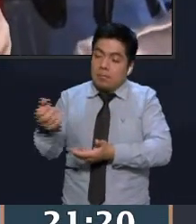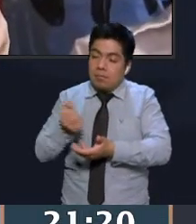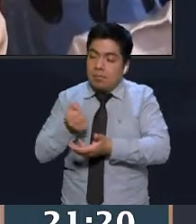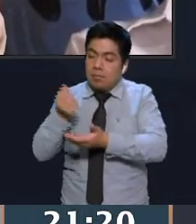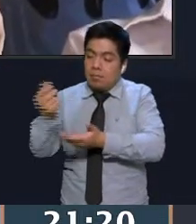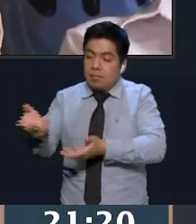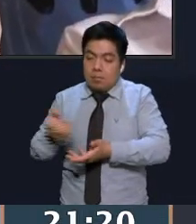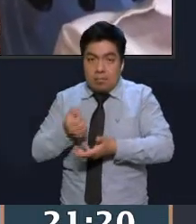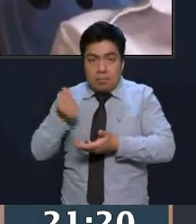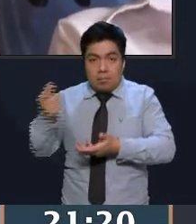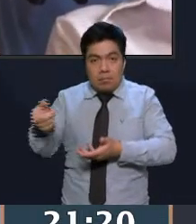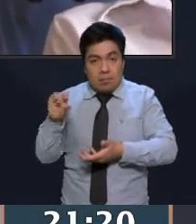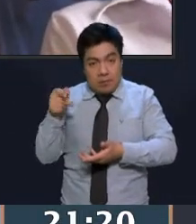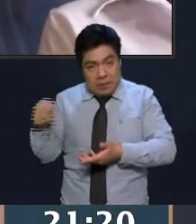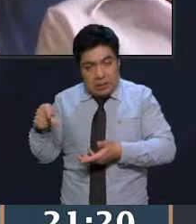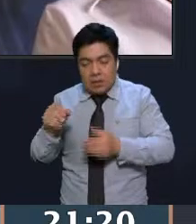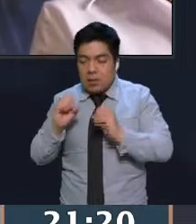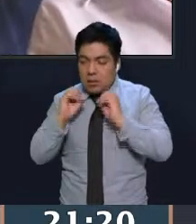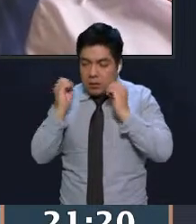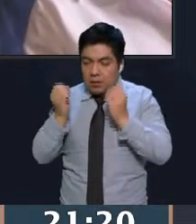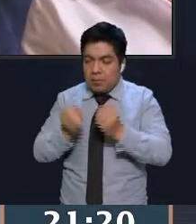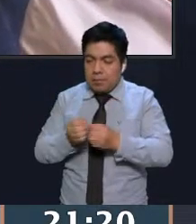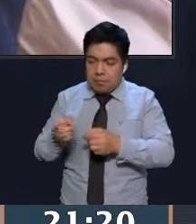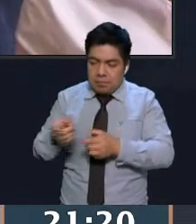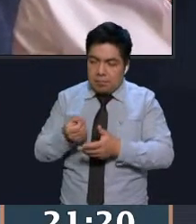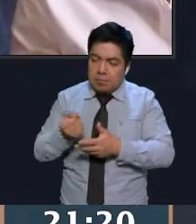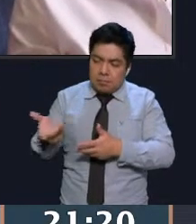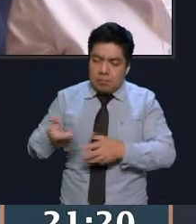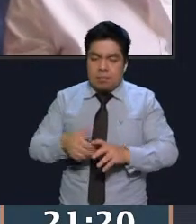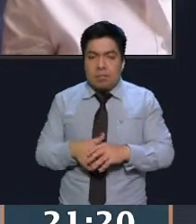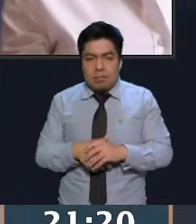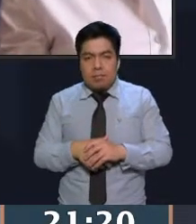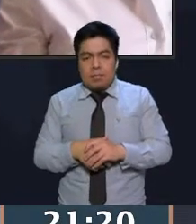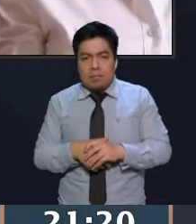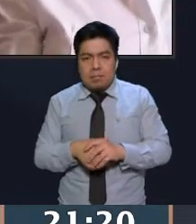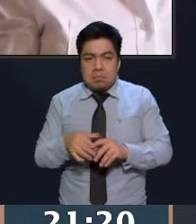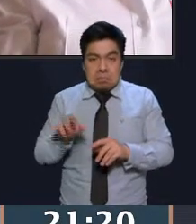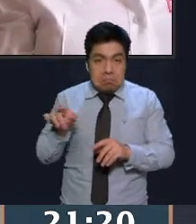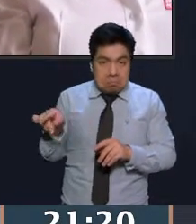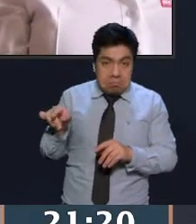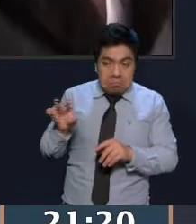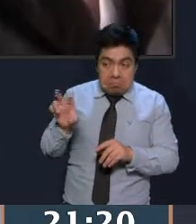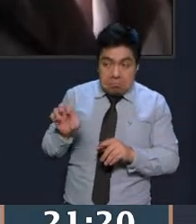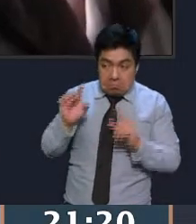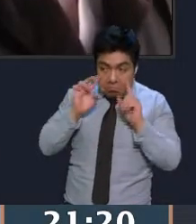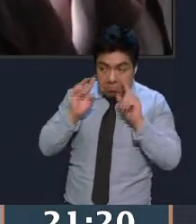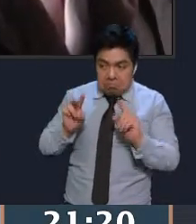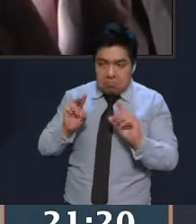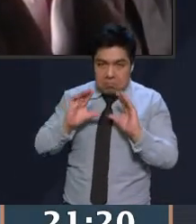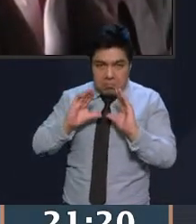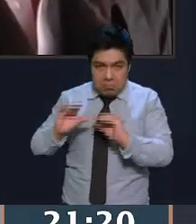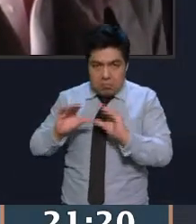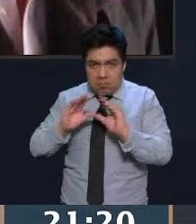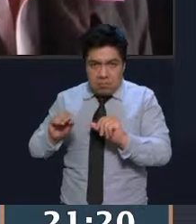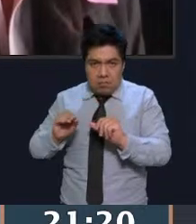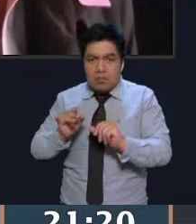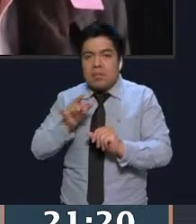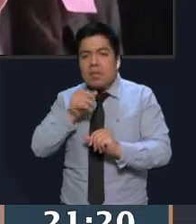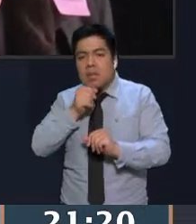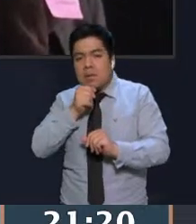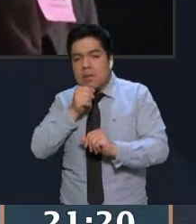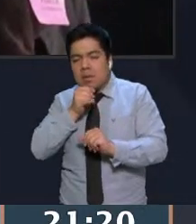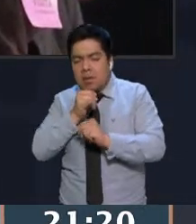de esta organización. Entonces, enseñan el periodismo de investigación de una